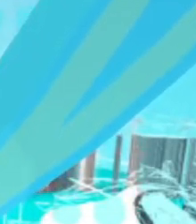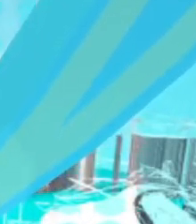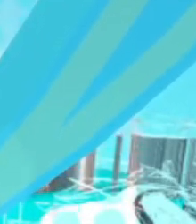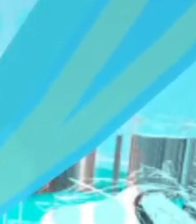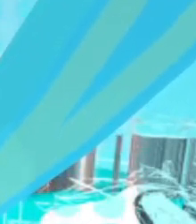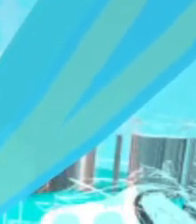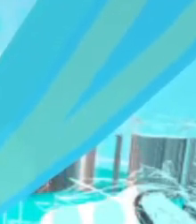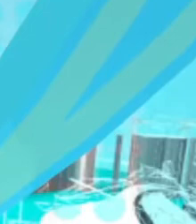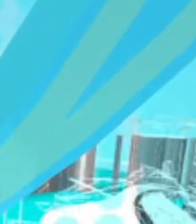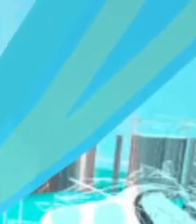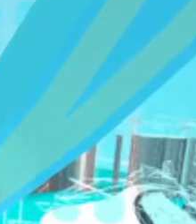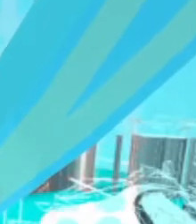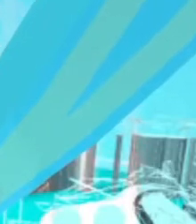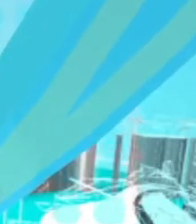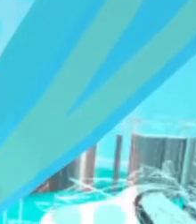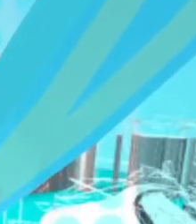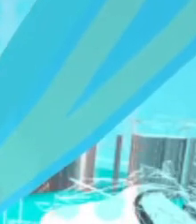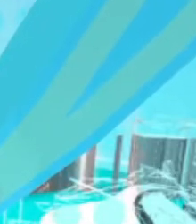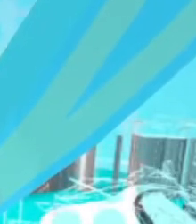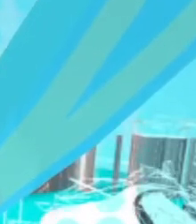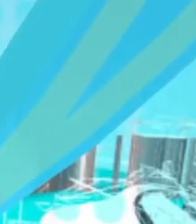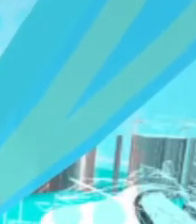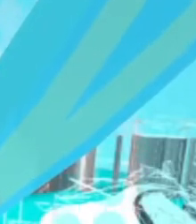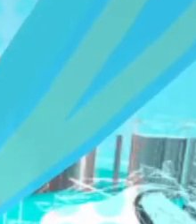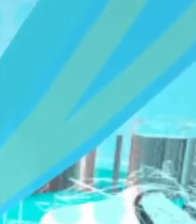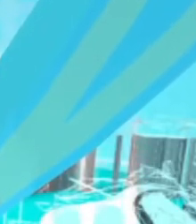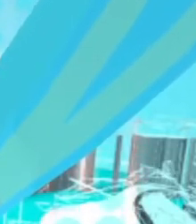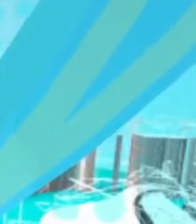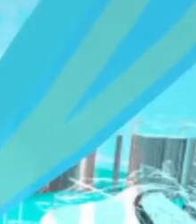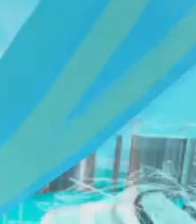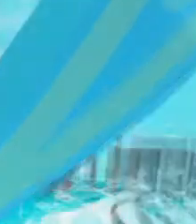615 colones con 9 céntimos.